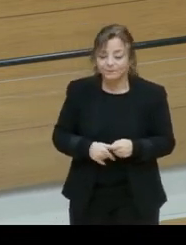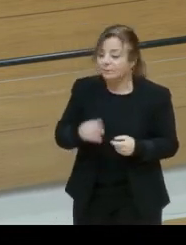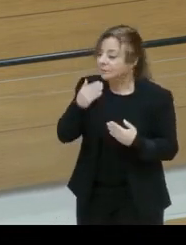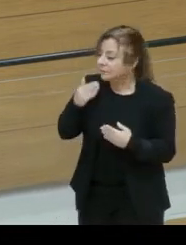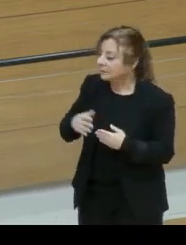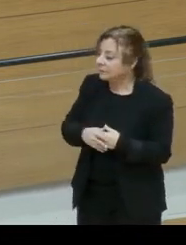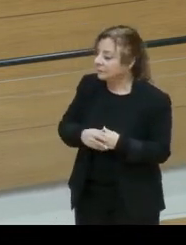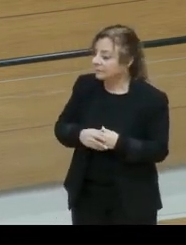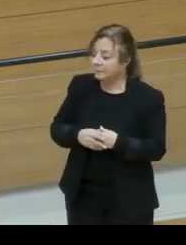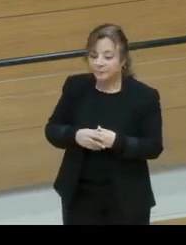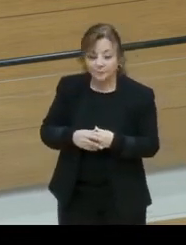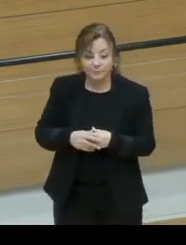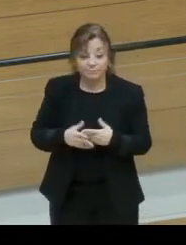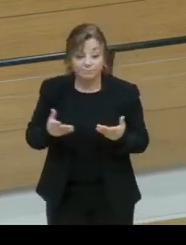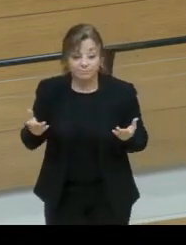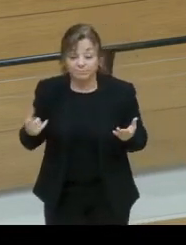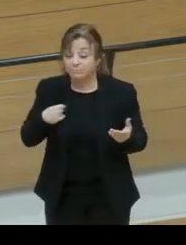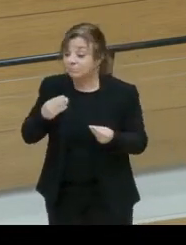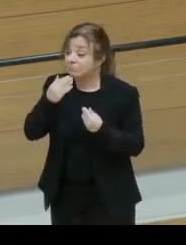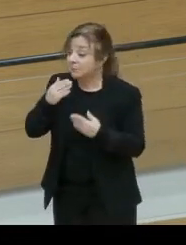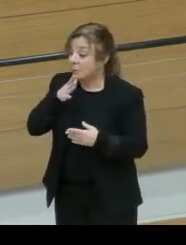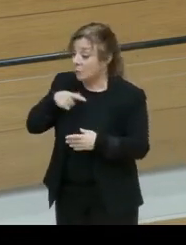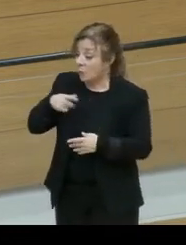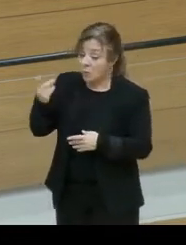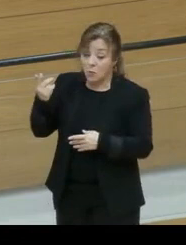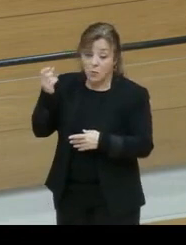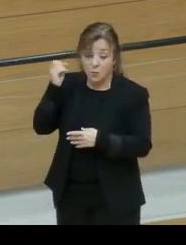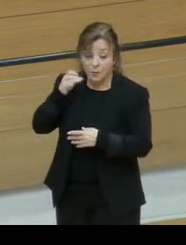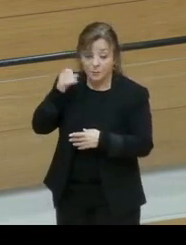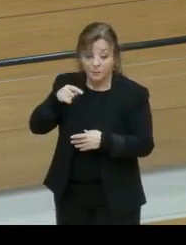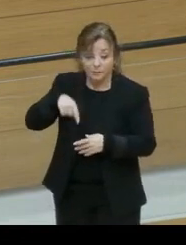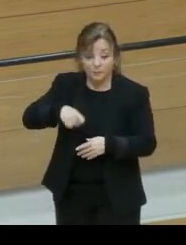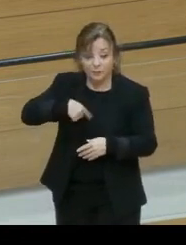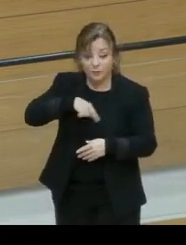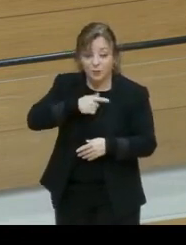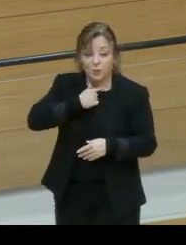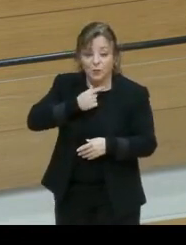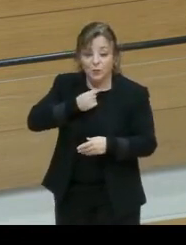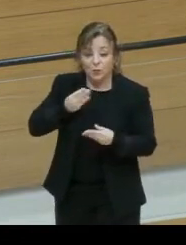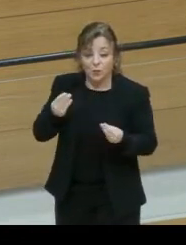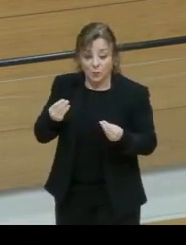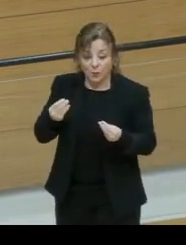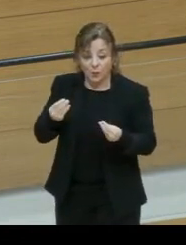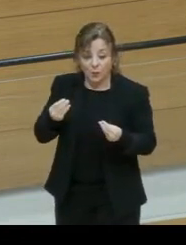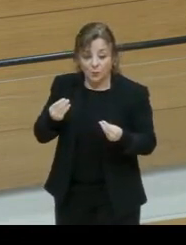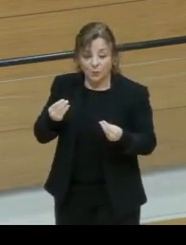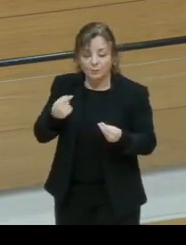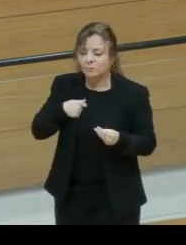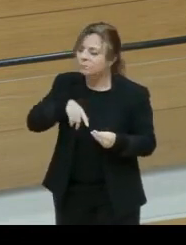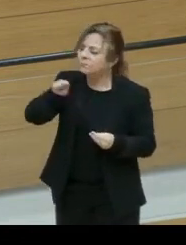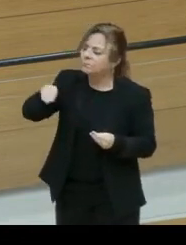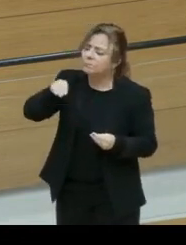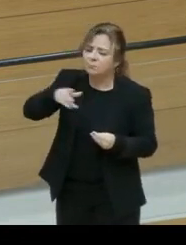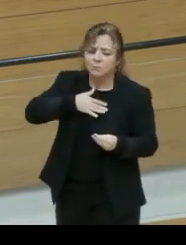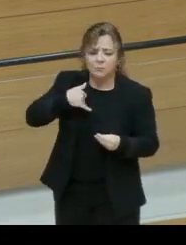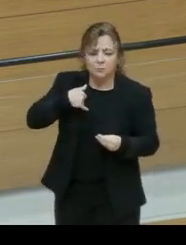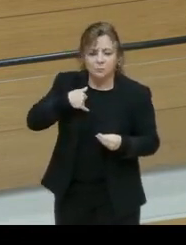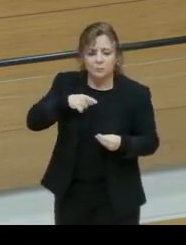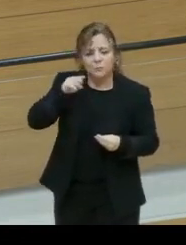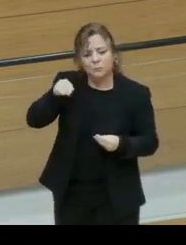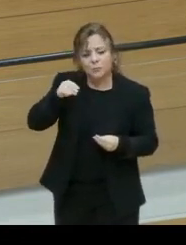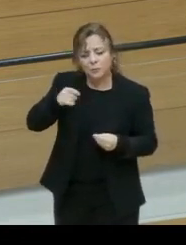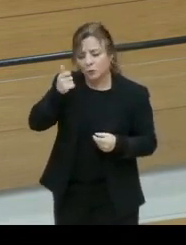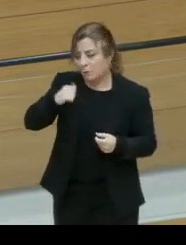Gracias. Pues muchas gracias por su presentación. Por aquí nos ha gustado mucho. Ya. Y te quería preguntar una pregunta un poquito